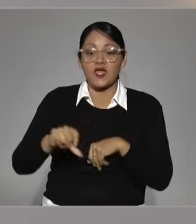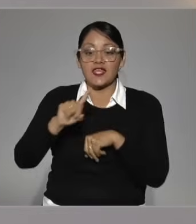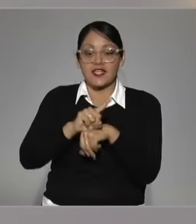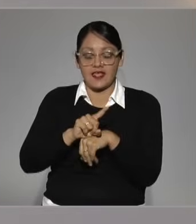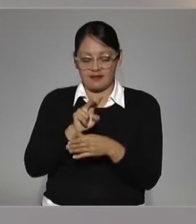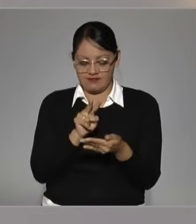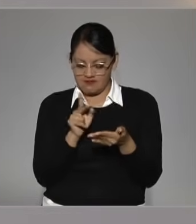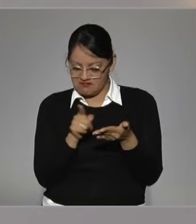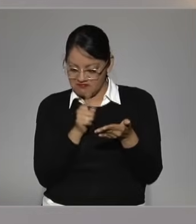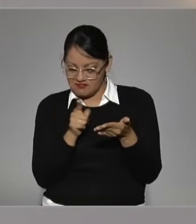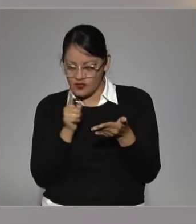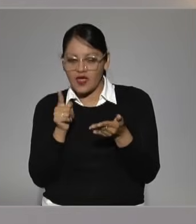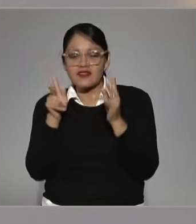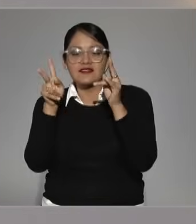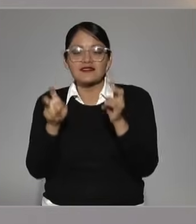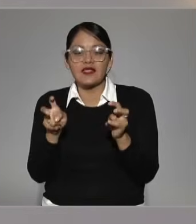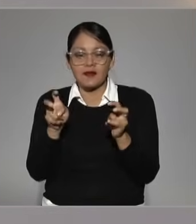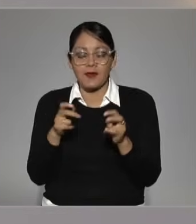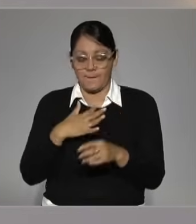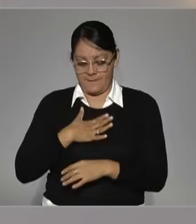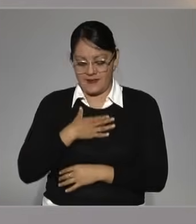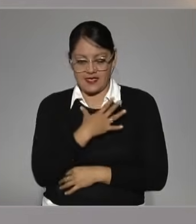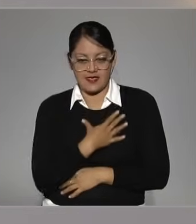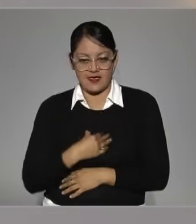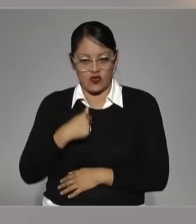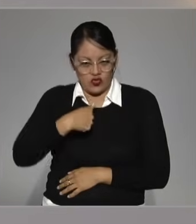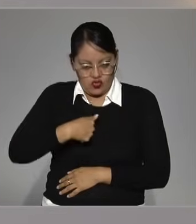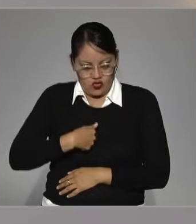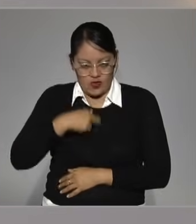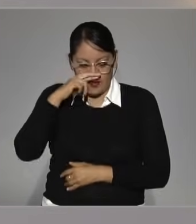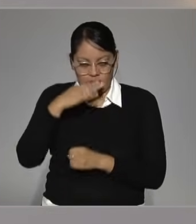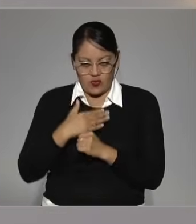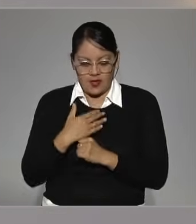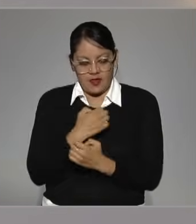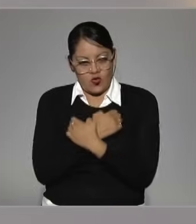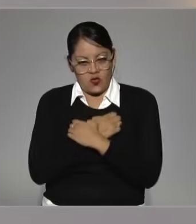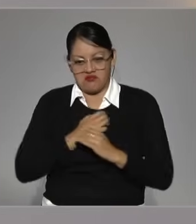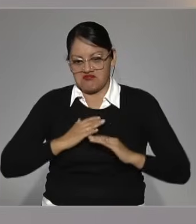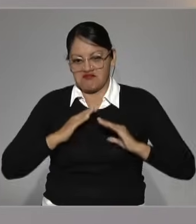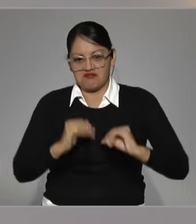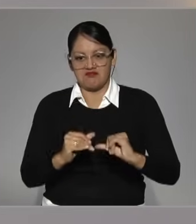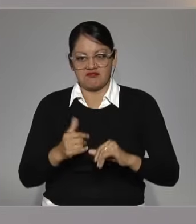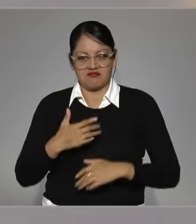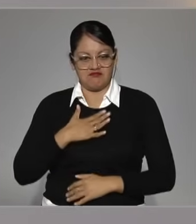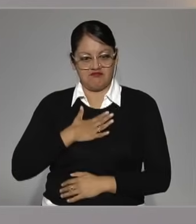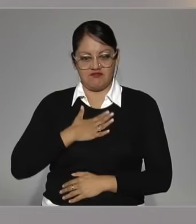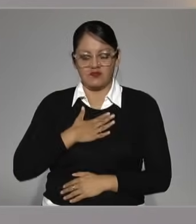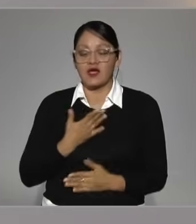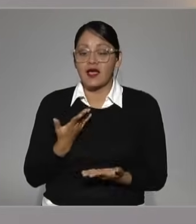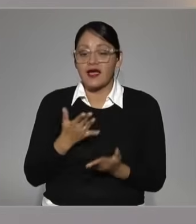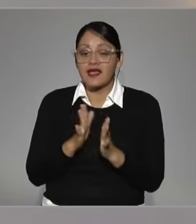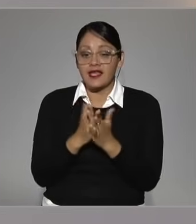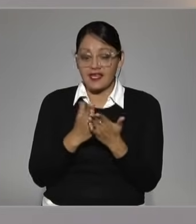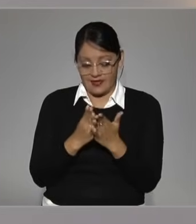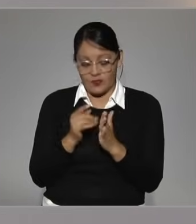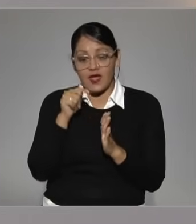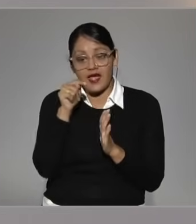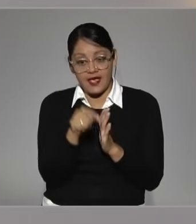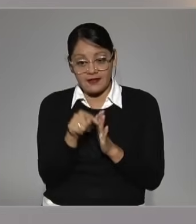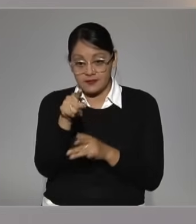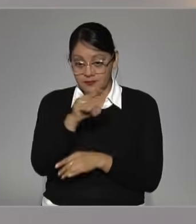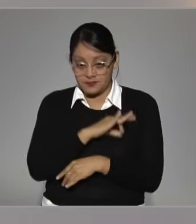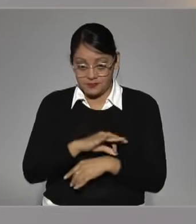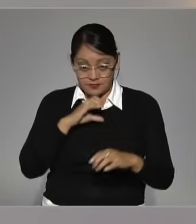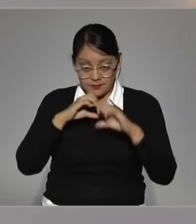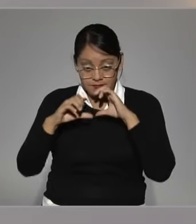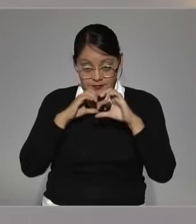hoy que se titula A mis hijos los educo yo, y ahí hay un libro del que se habló y es el que si usted se comunica